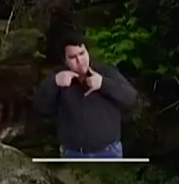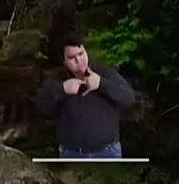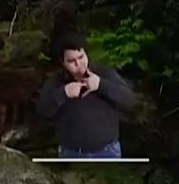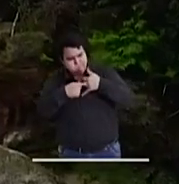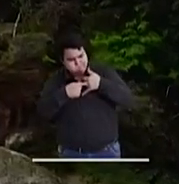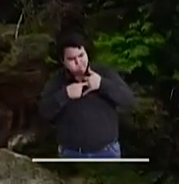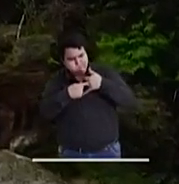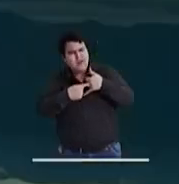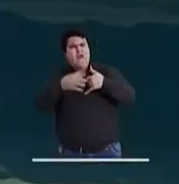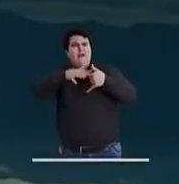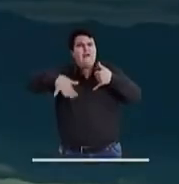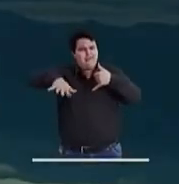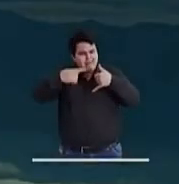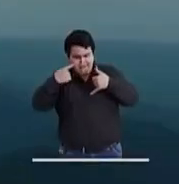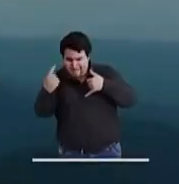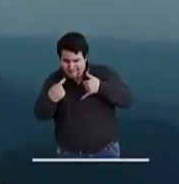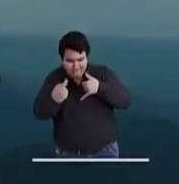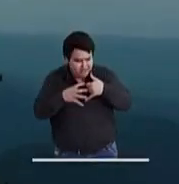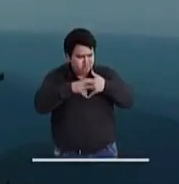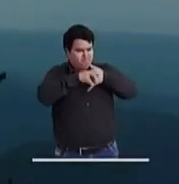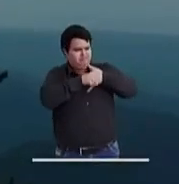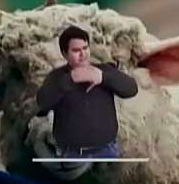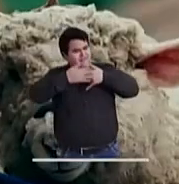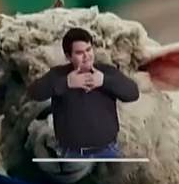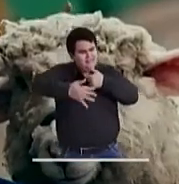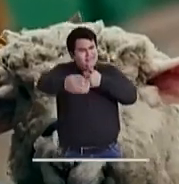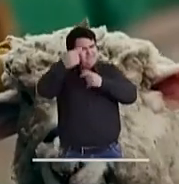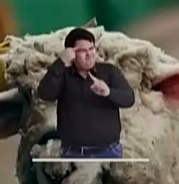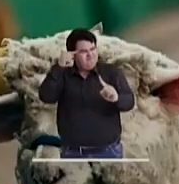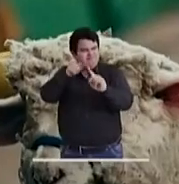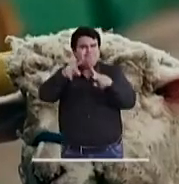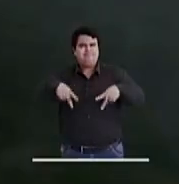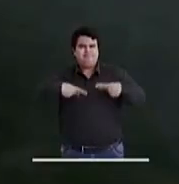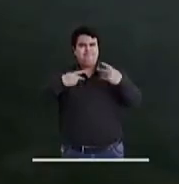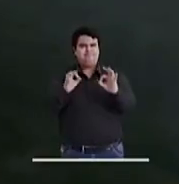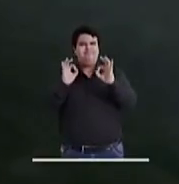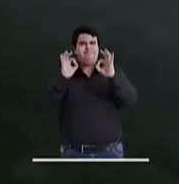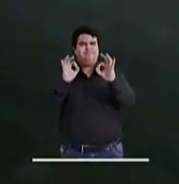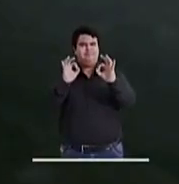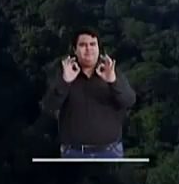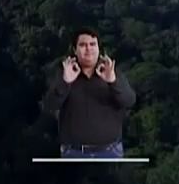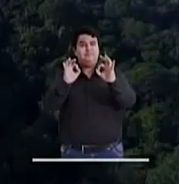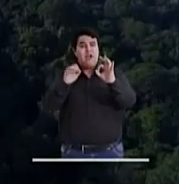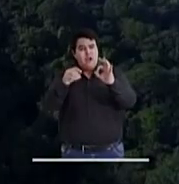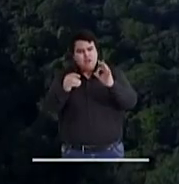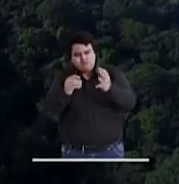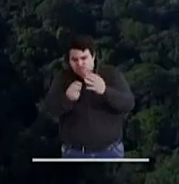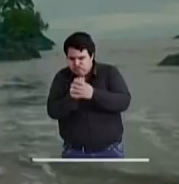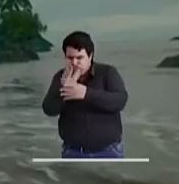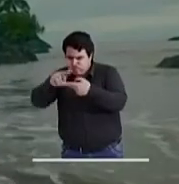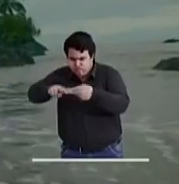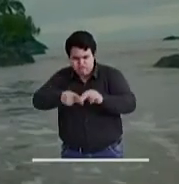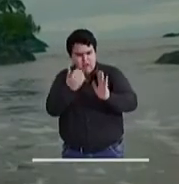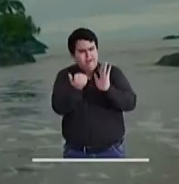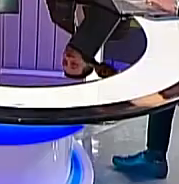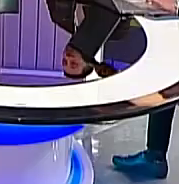y sobre todo de nuevos proyectos de vida en estos territorios. Hemos identificado que alrededor de